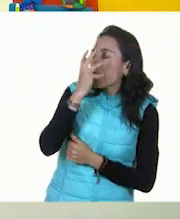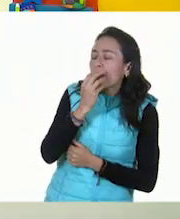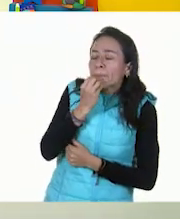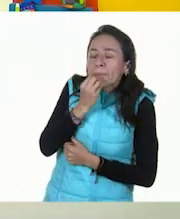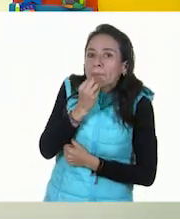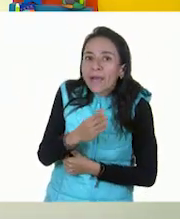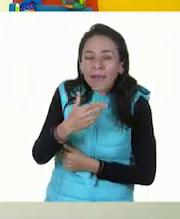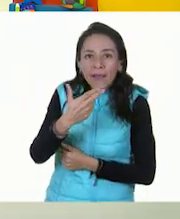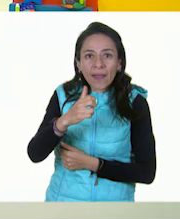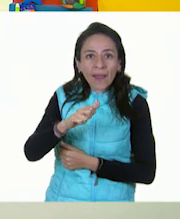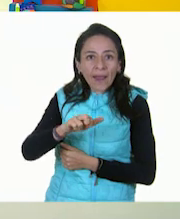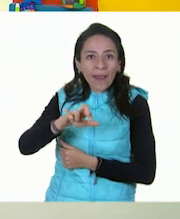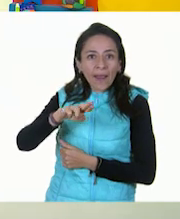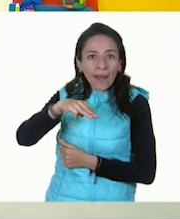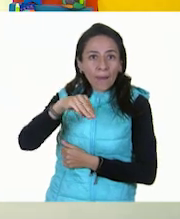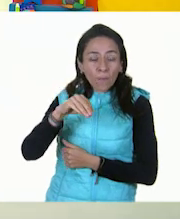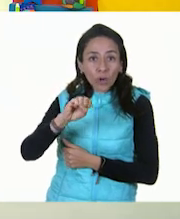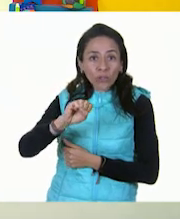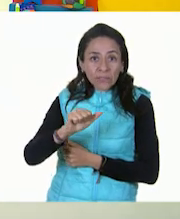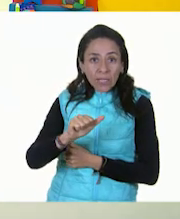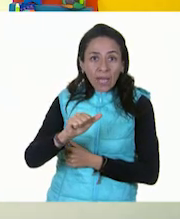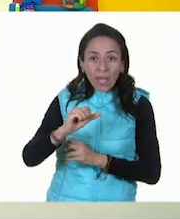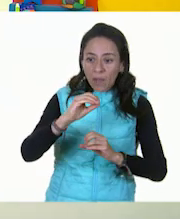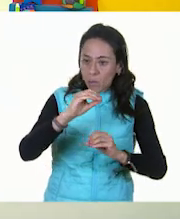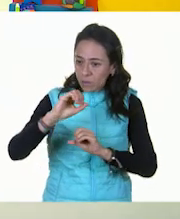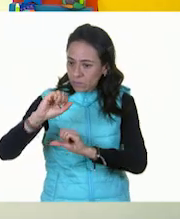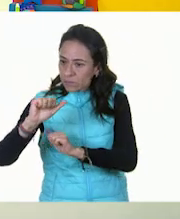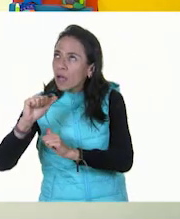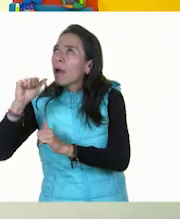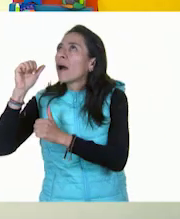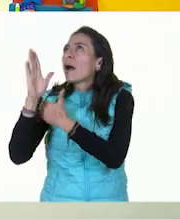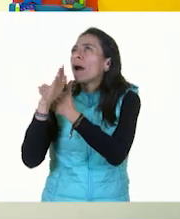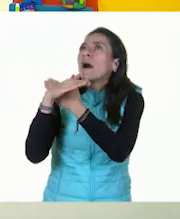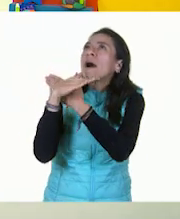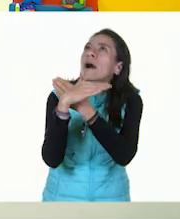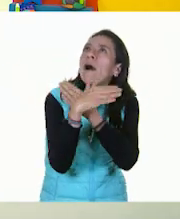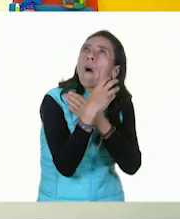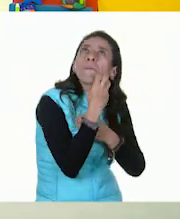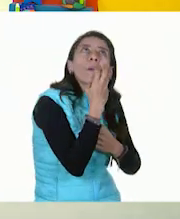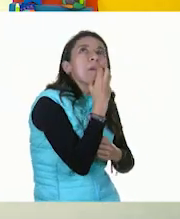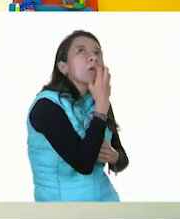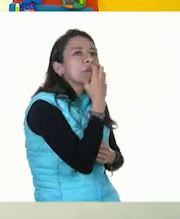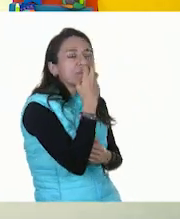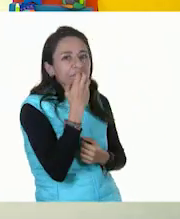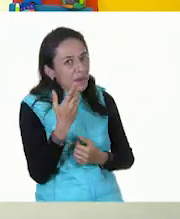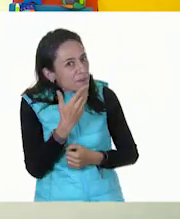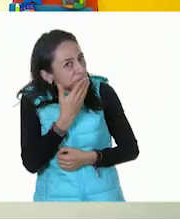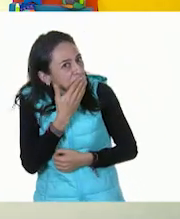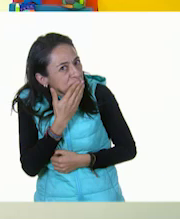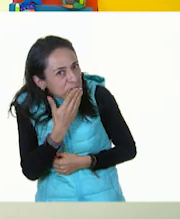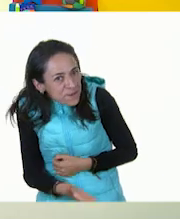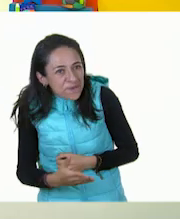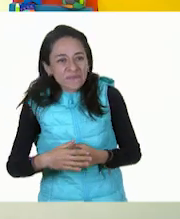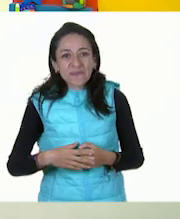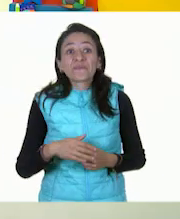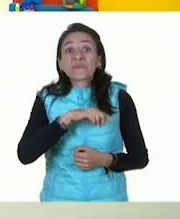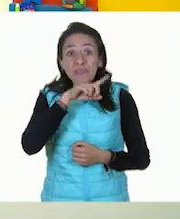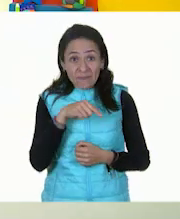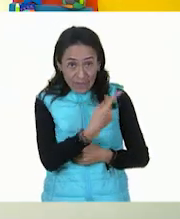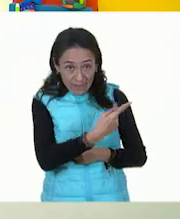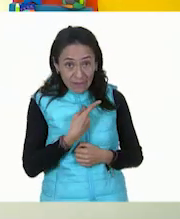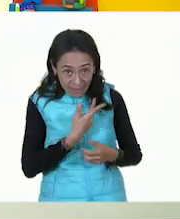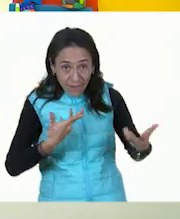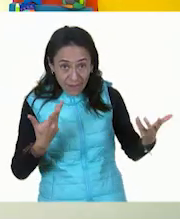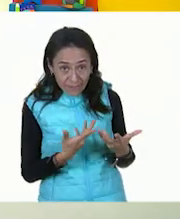vez? Pero ahora tú sacas una tarjeta y yo una. Y entre las dos hacemos la frase. Así es, y con la ayuda de todas las niñas y los niños. Me gusta, me